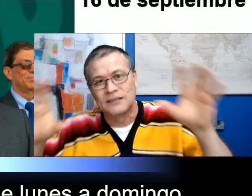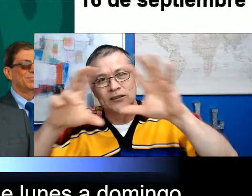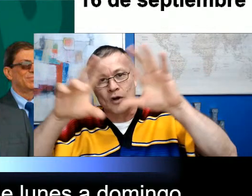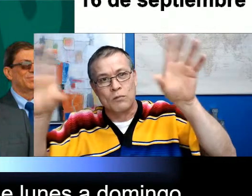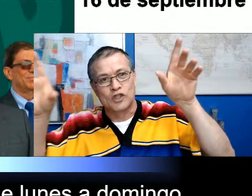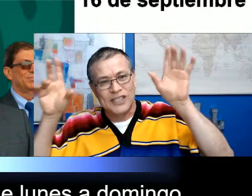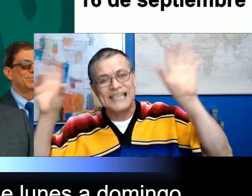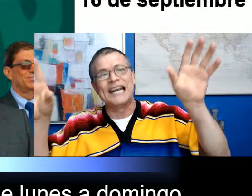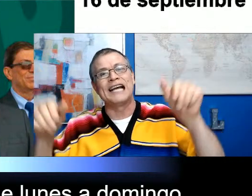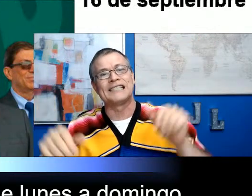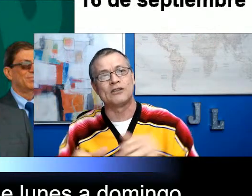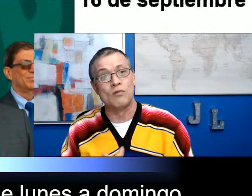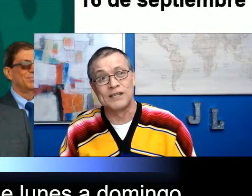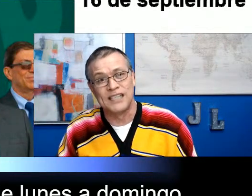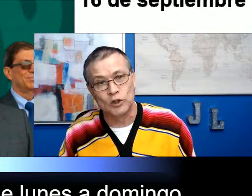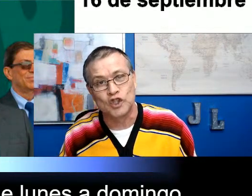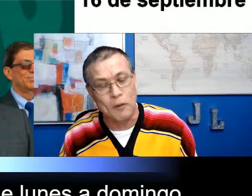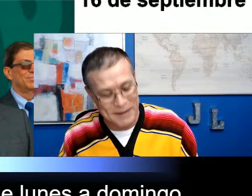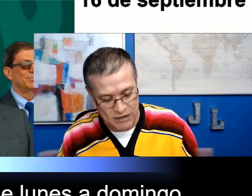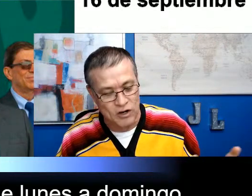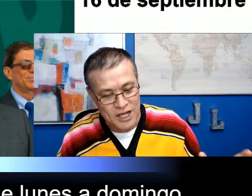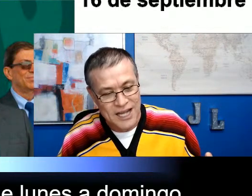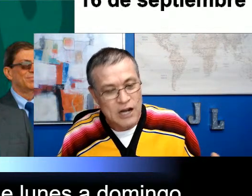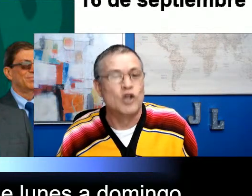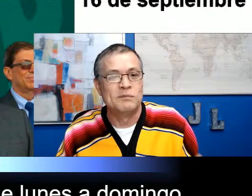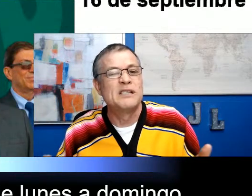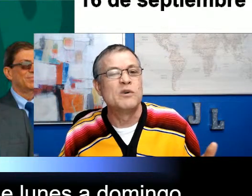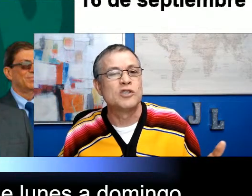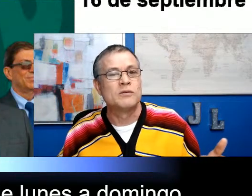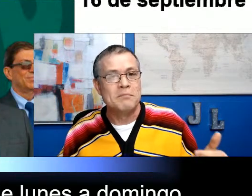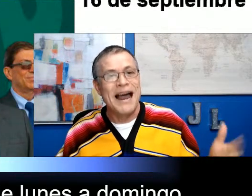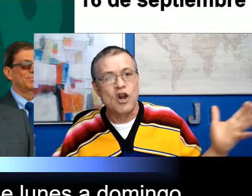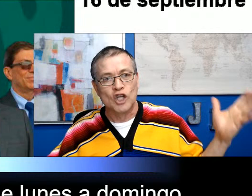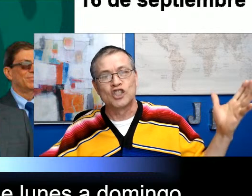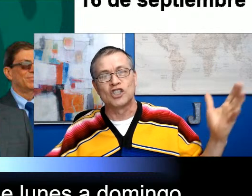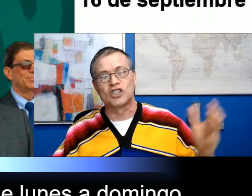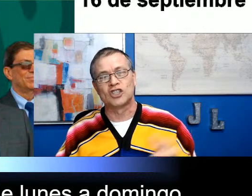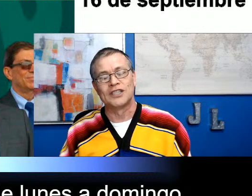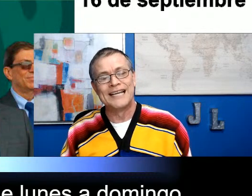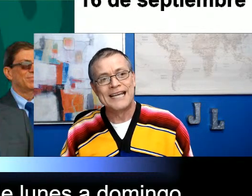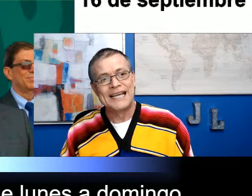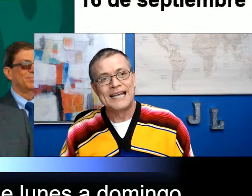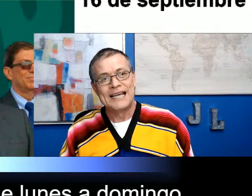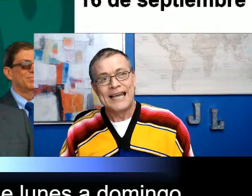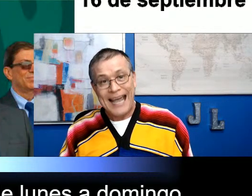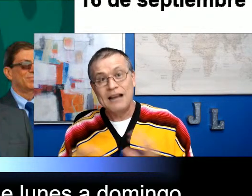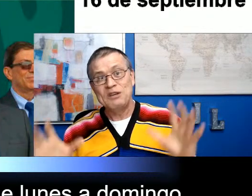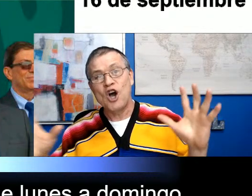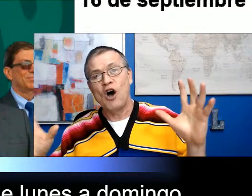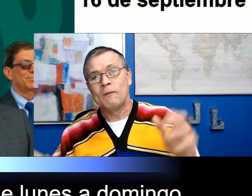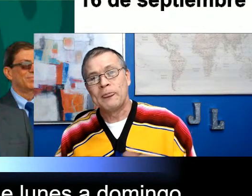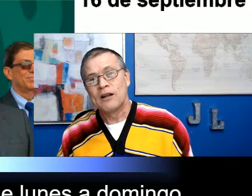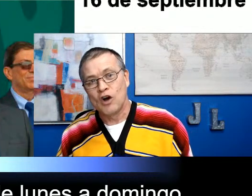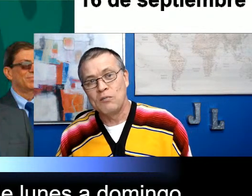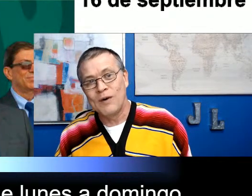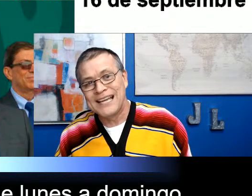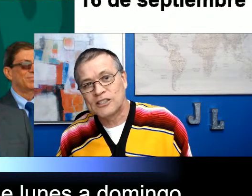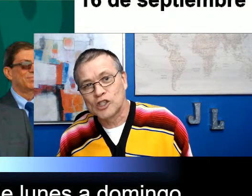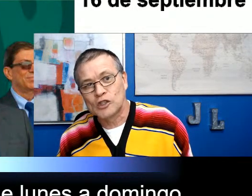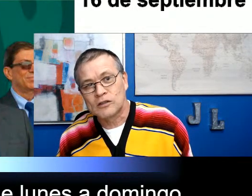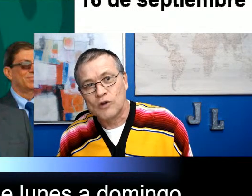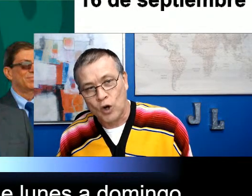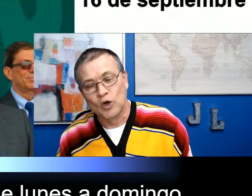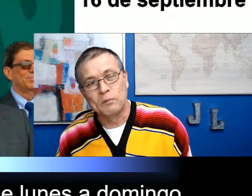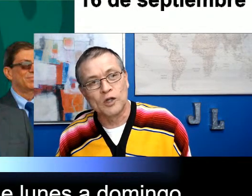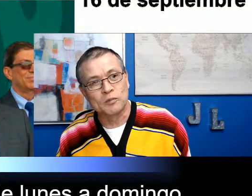PAN como siglas, como institución, pero los mismos malosos, él vio cómo